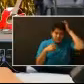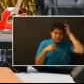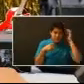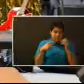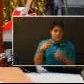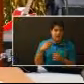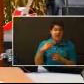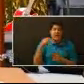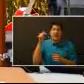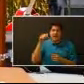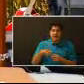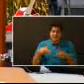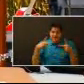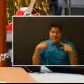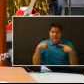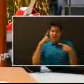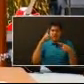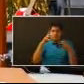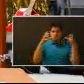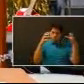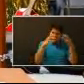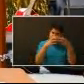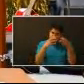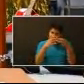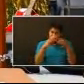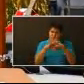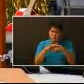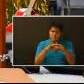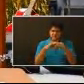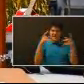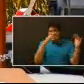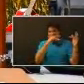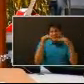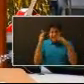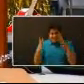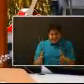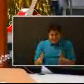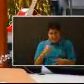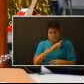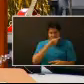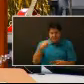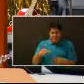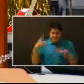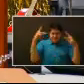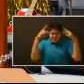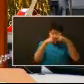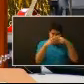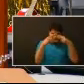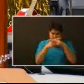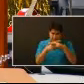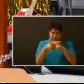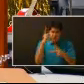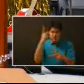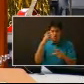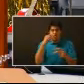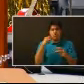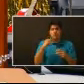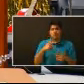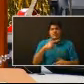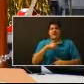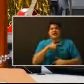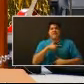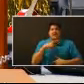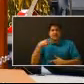diciendo, hay un equipo de guerreros que está peleando, que está batallando, y una de las armas que nosotros